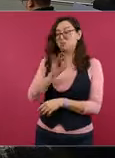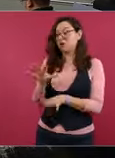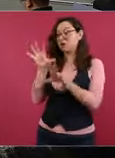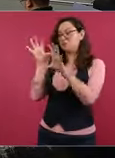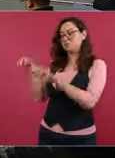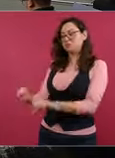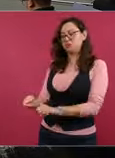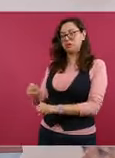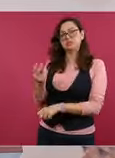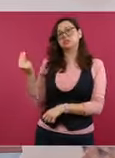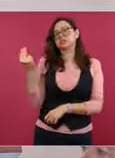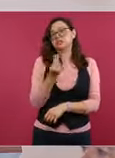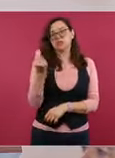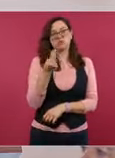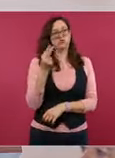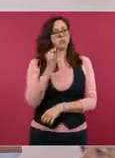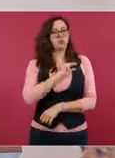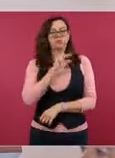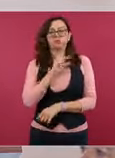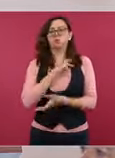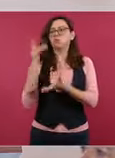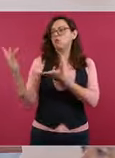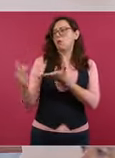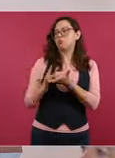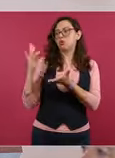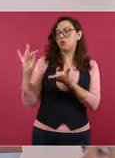integrar por completo.